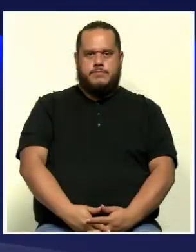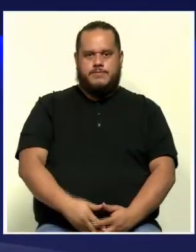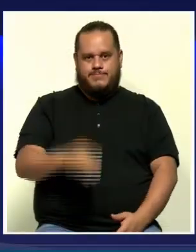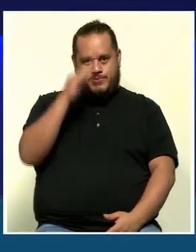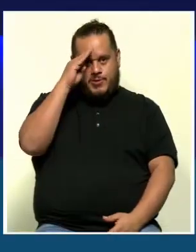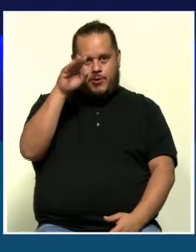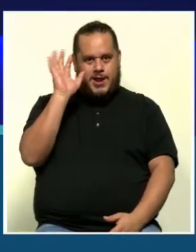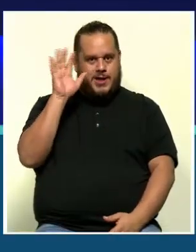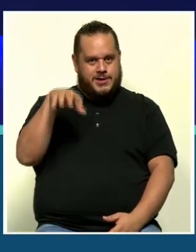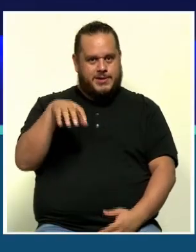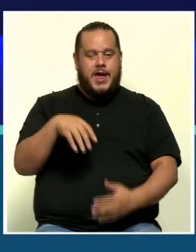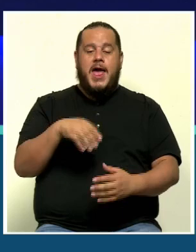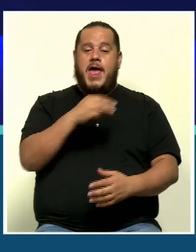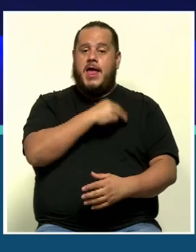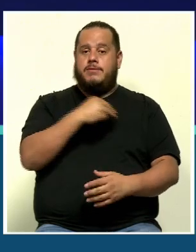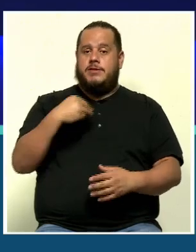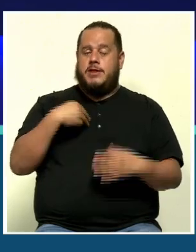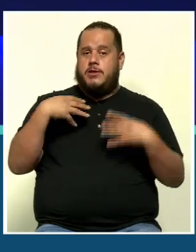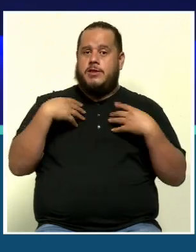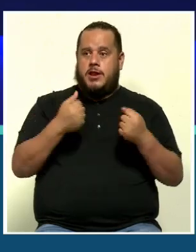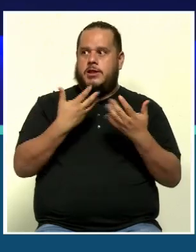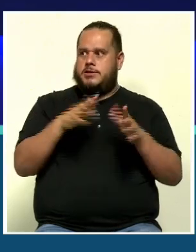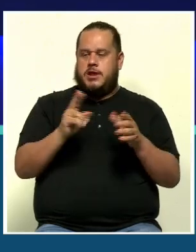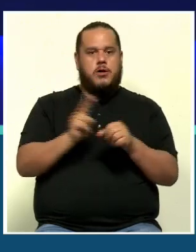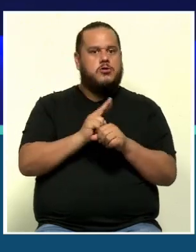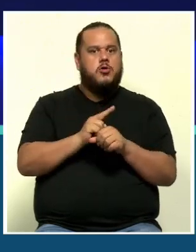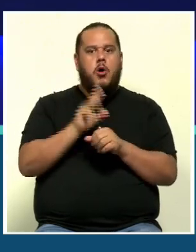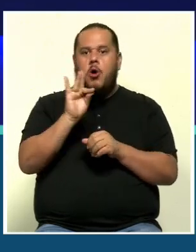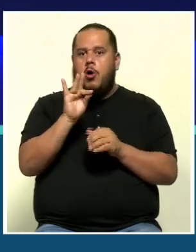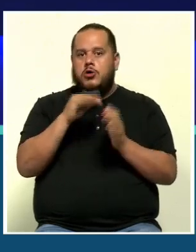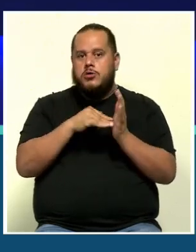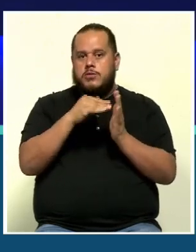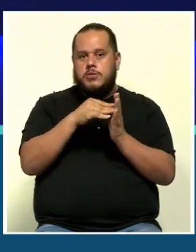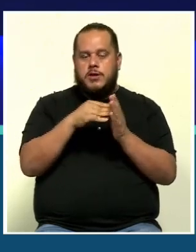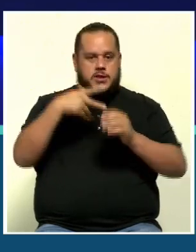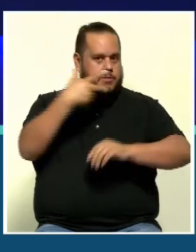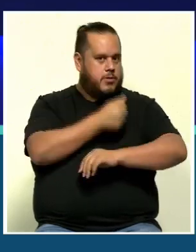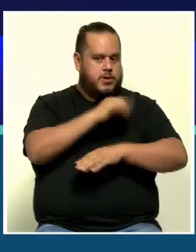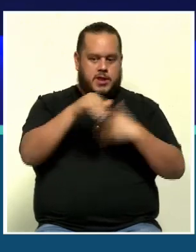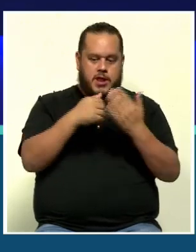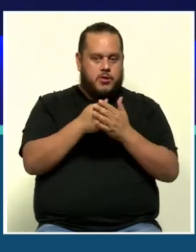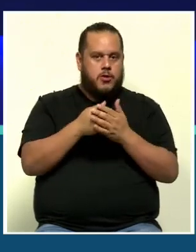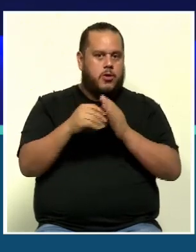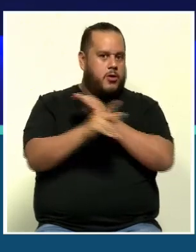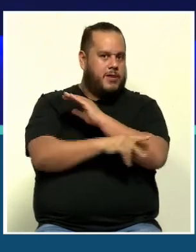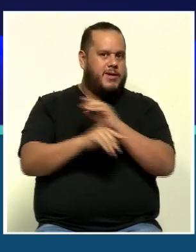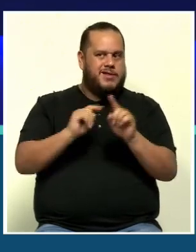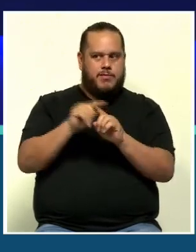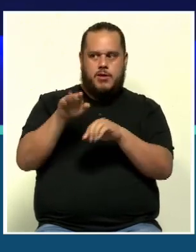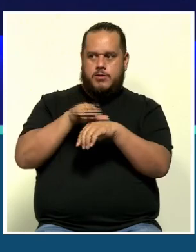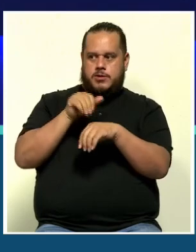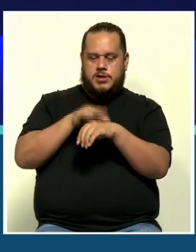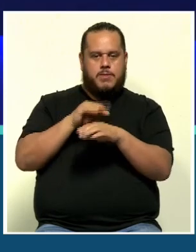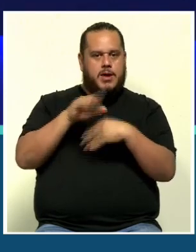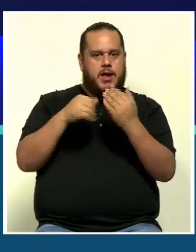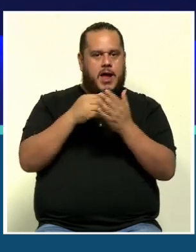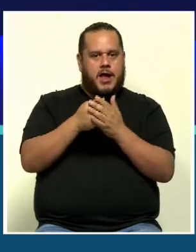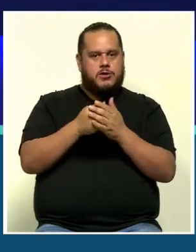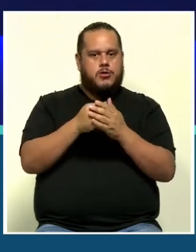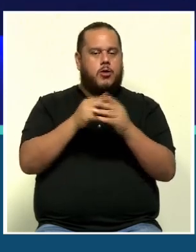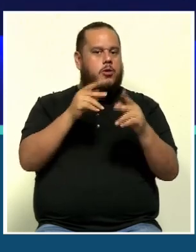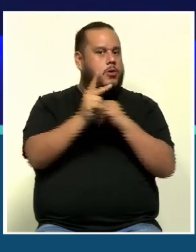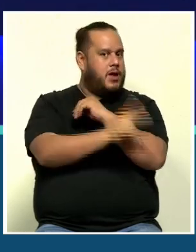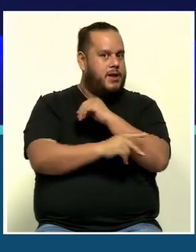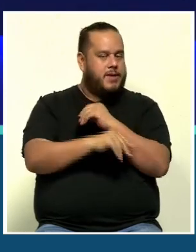El Ministerio de Salud ya aplicó más de 8 millones de vacunas en todo el país, pero hacen un llamado a la población a no bajar la guardia debido